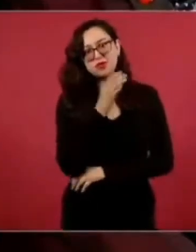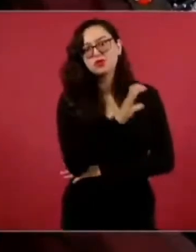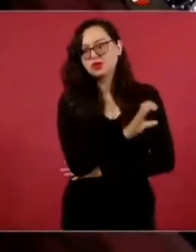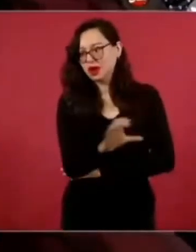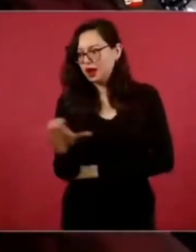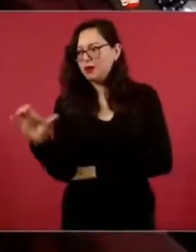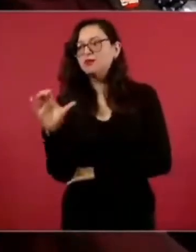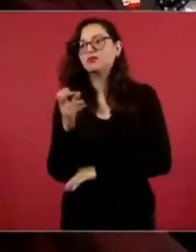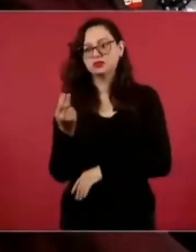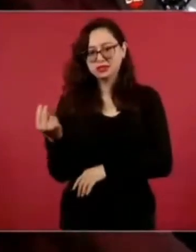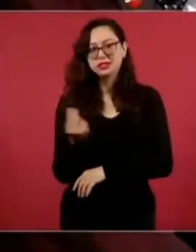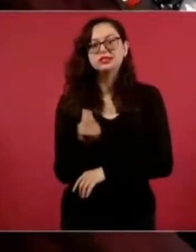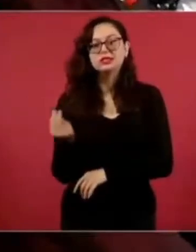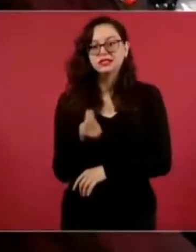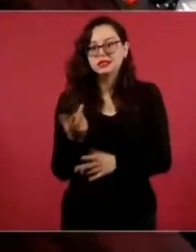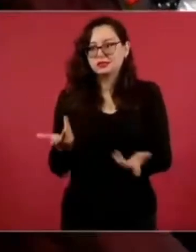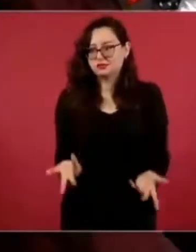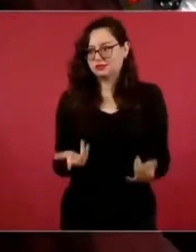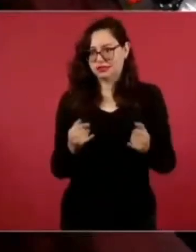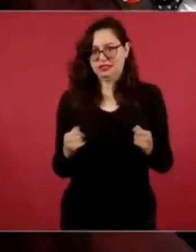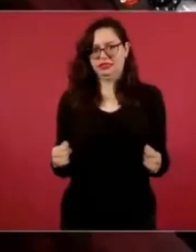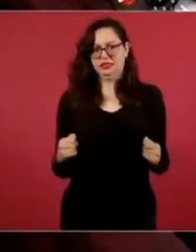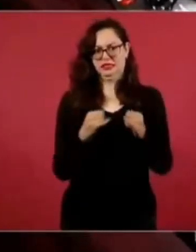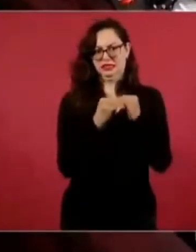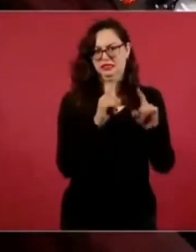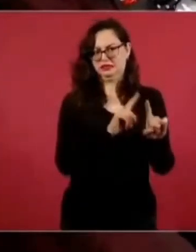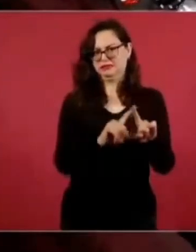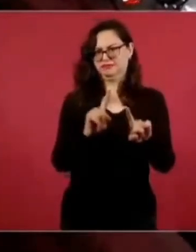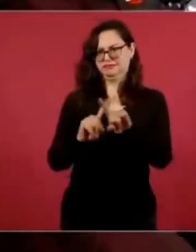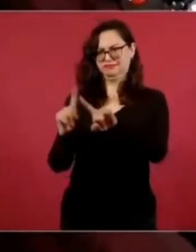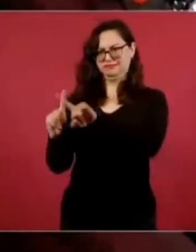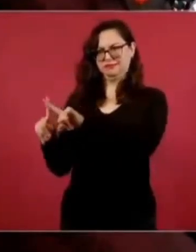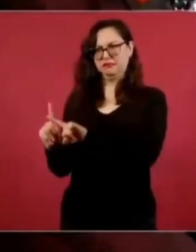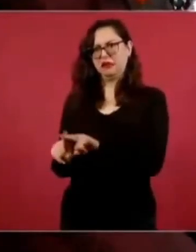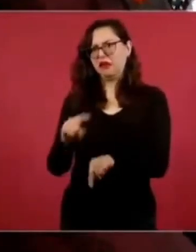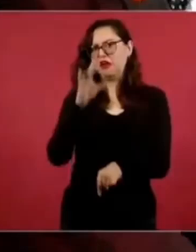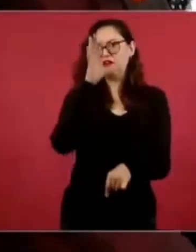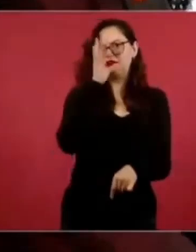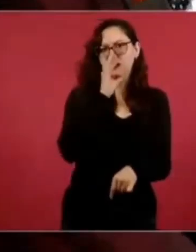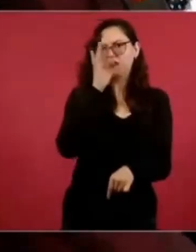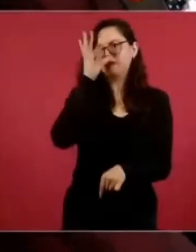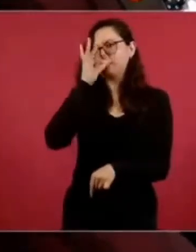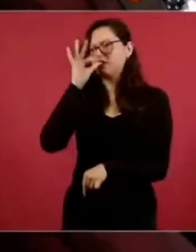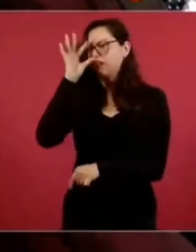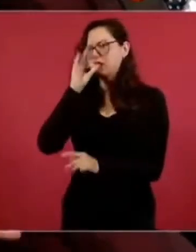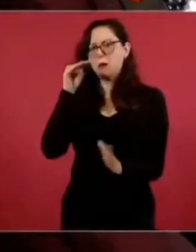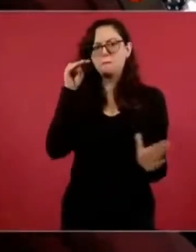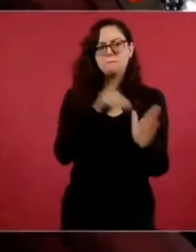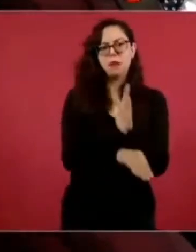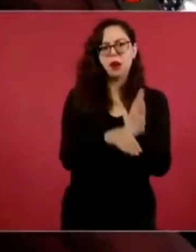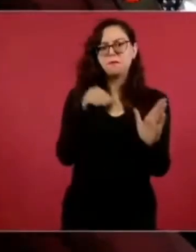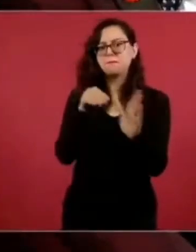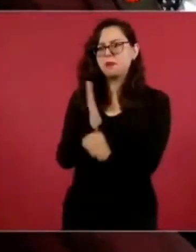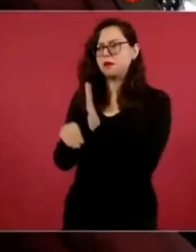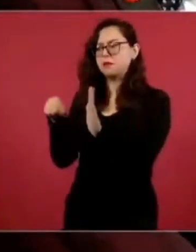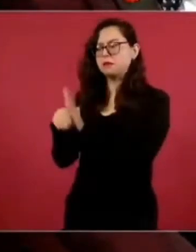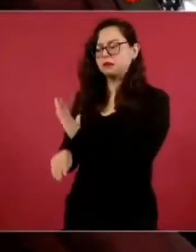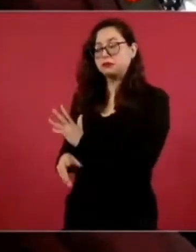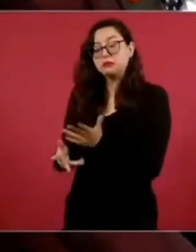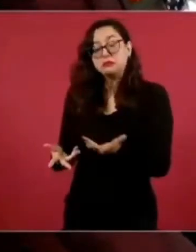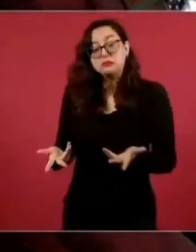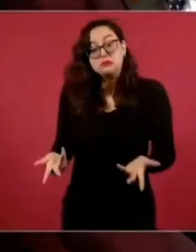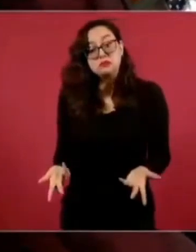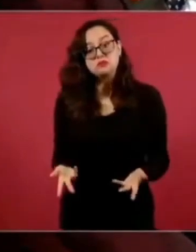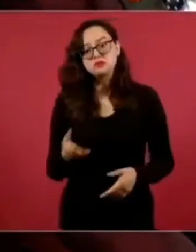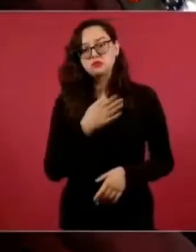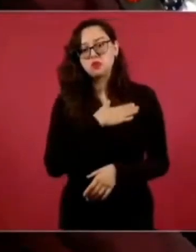créditos. ¿Qué nos puede decir de este diseño de administración pública que usted implementó? Usted muchas veces habló de que se